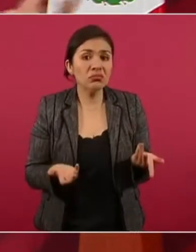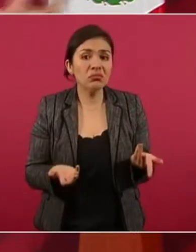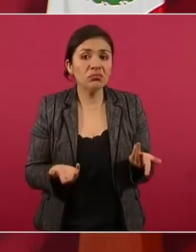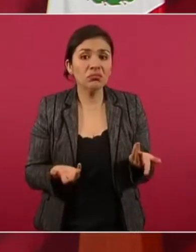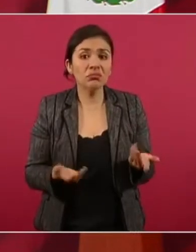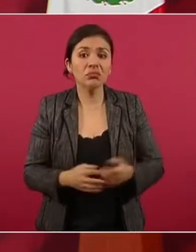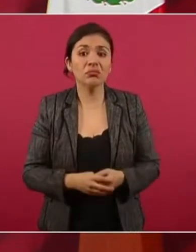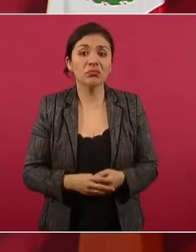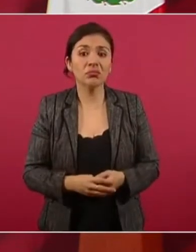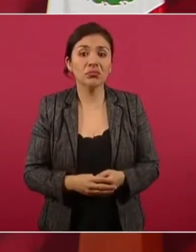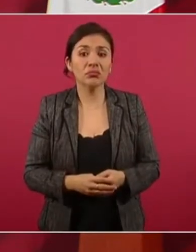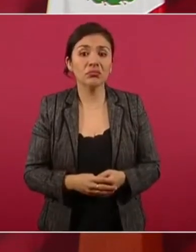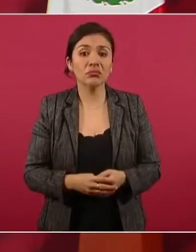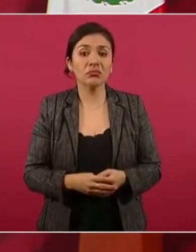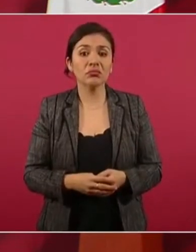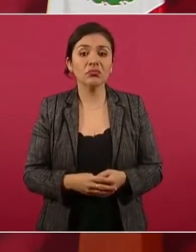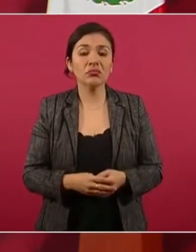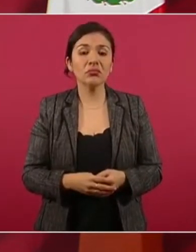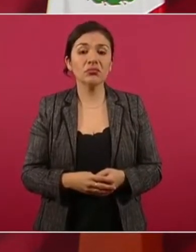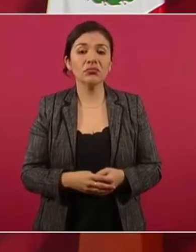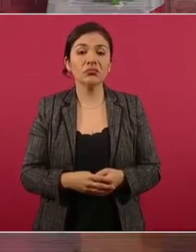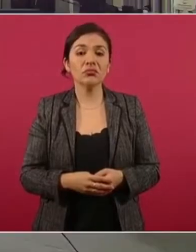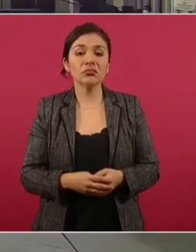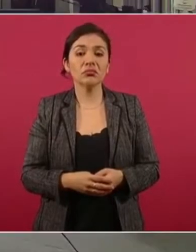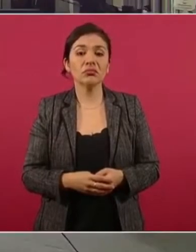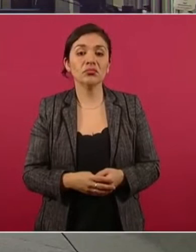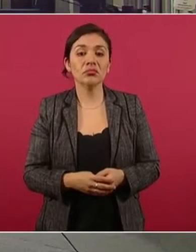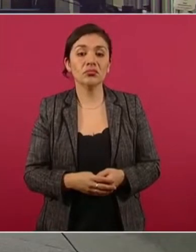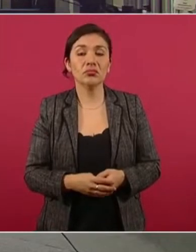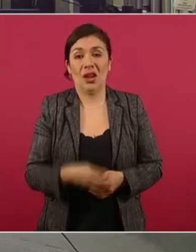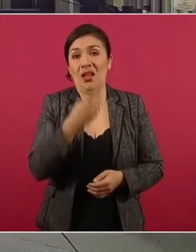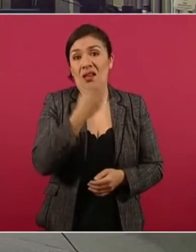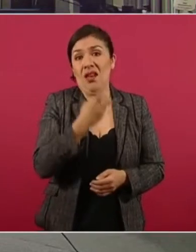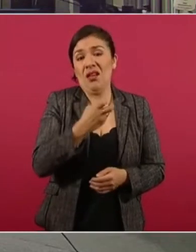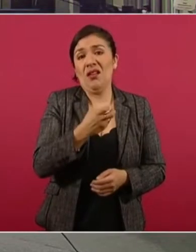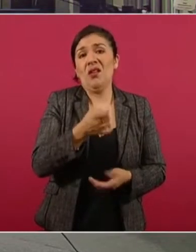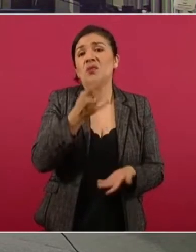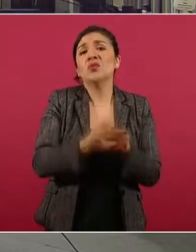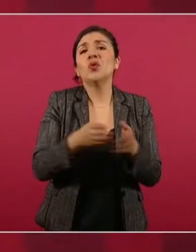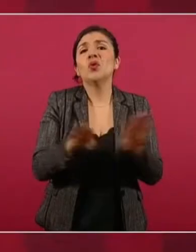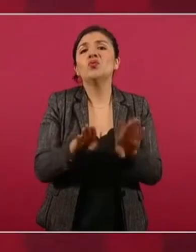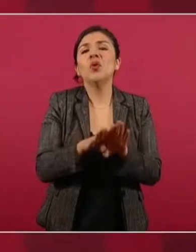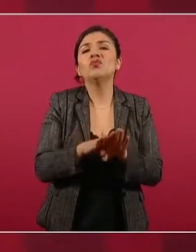Como lo usan para azuzar a gente